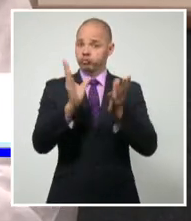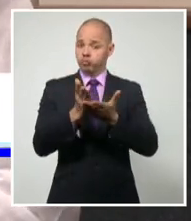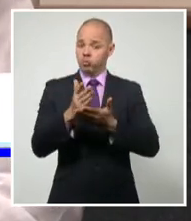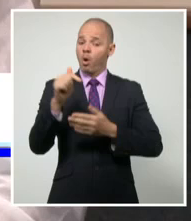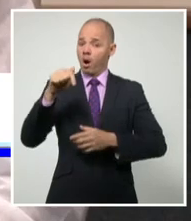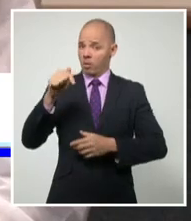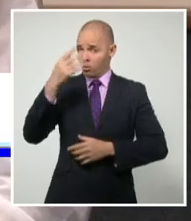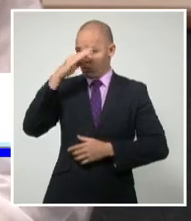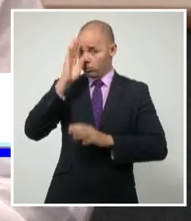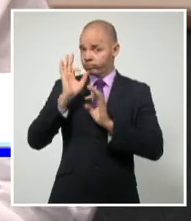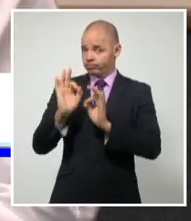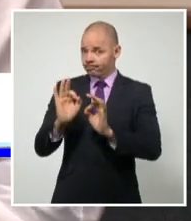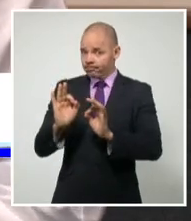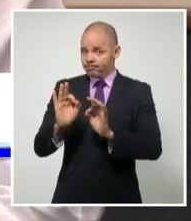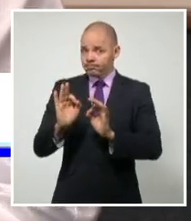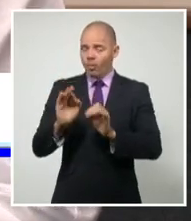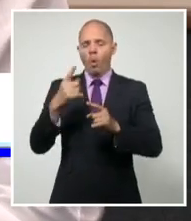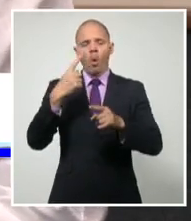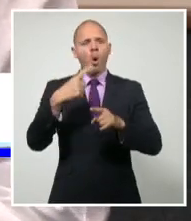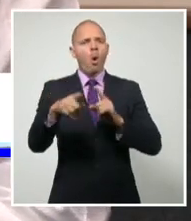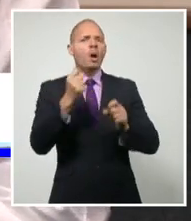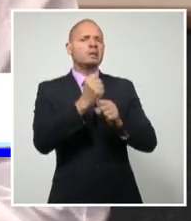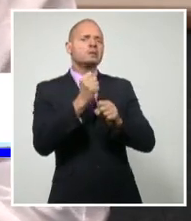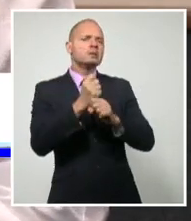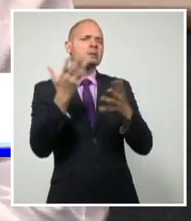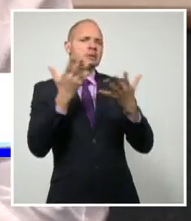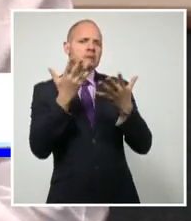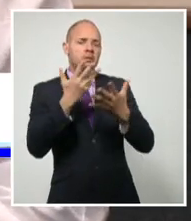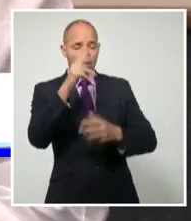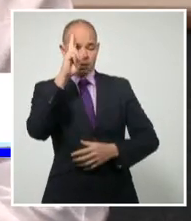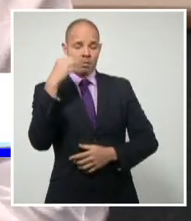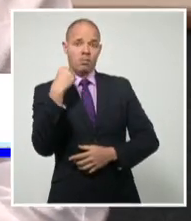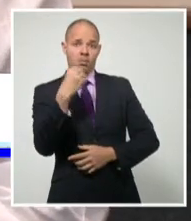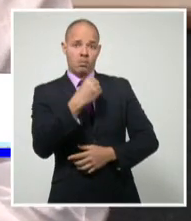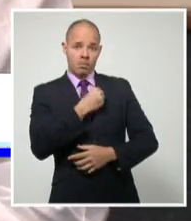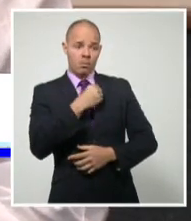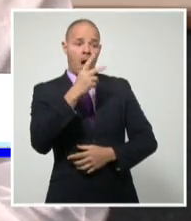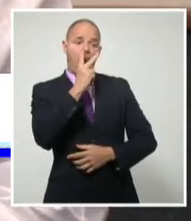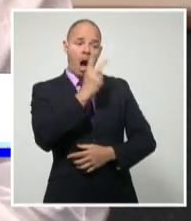está haciendo, sobre todo en las salas de terapia intensiva, por el personal médico